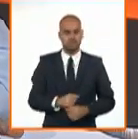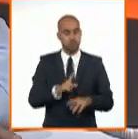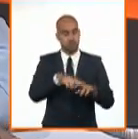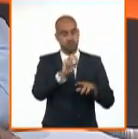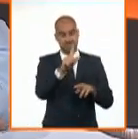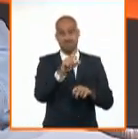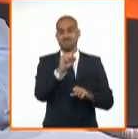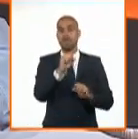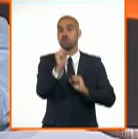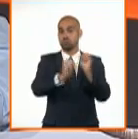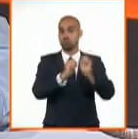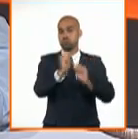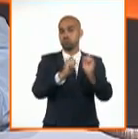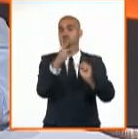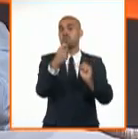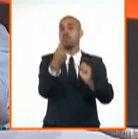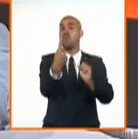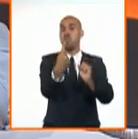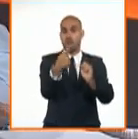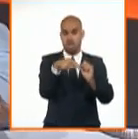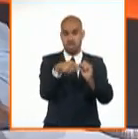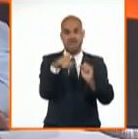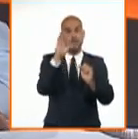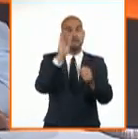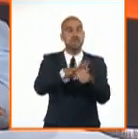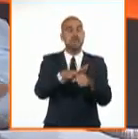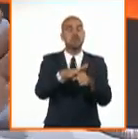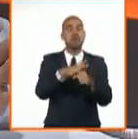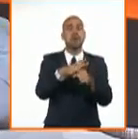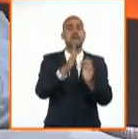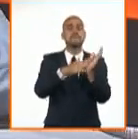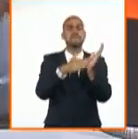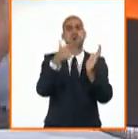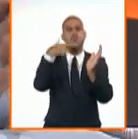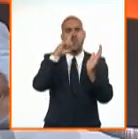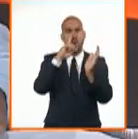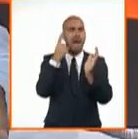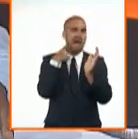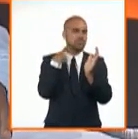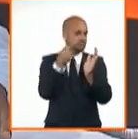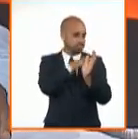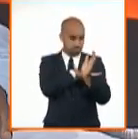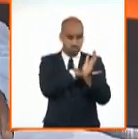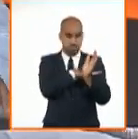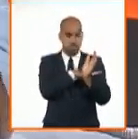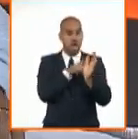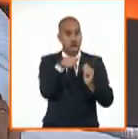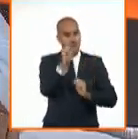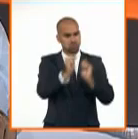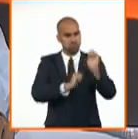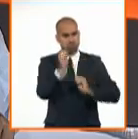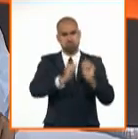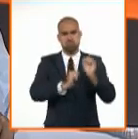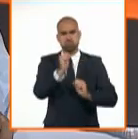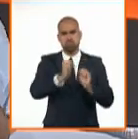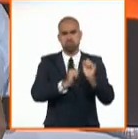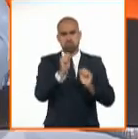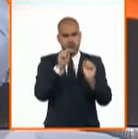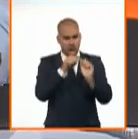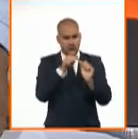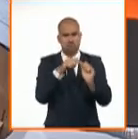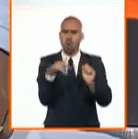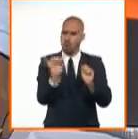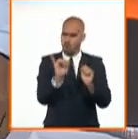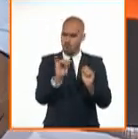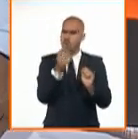sincronización en julio del año pasado es un bloque que evidentemente tenía un nivel de de condiciones para